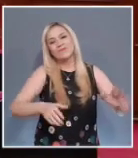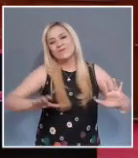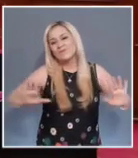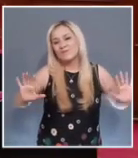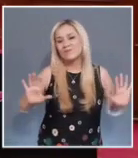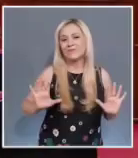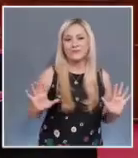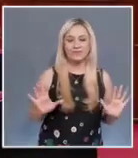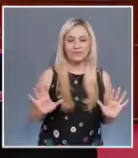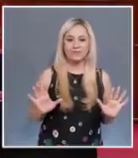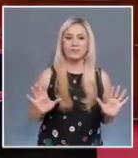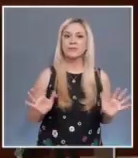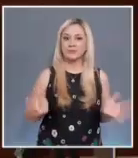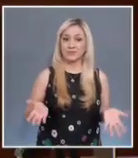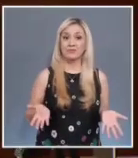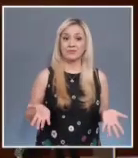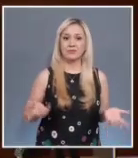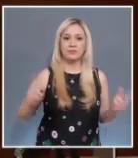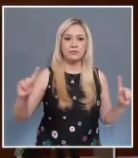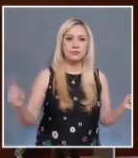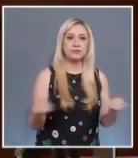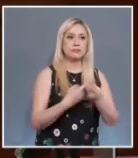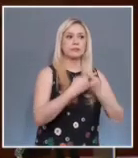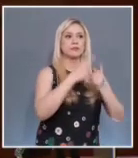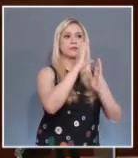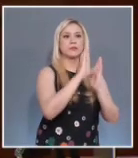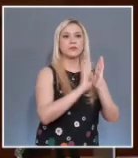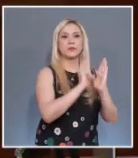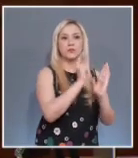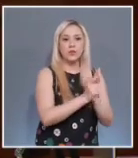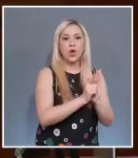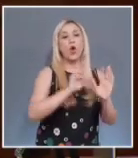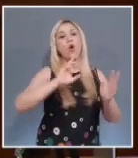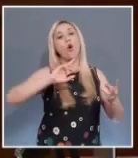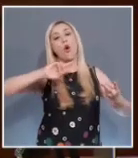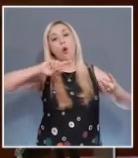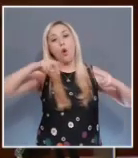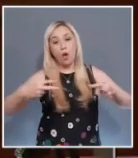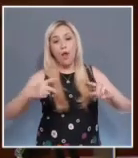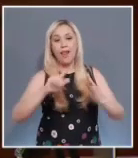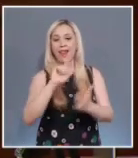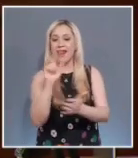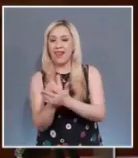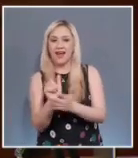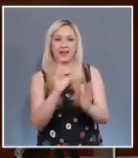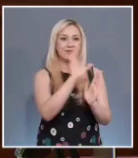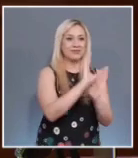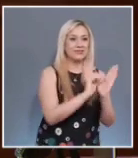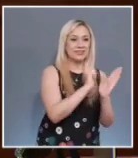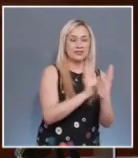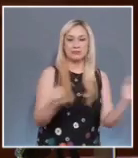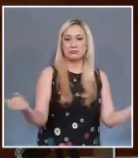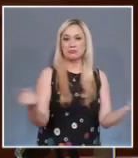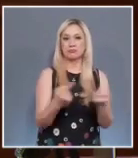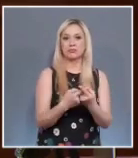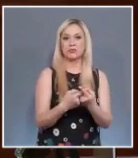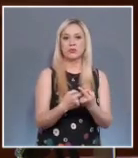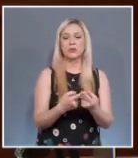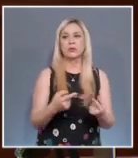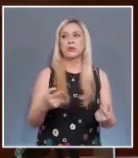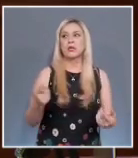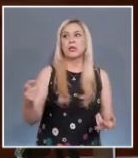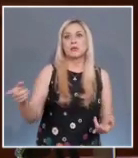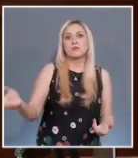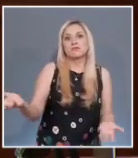de inconstitucionalidad y controversias constitucionales, las partes o terceros no pueden recusar a ministras o